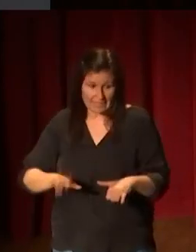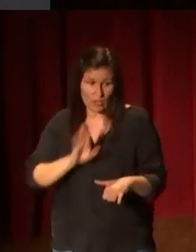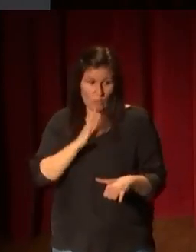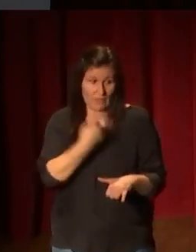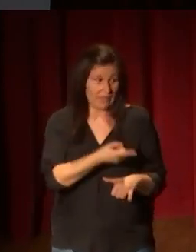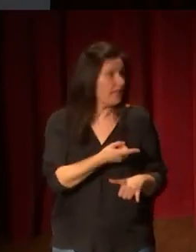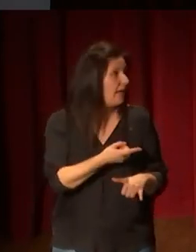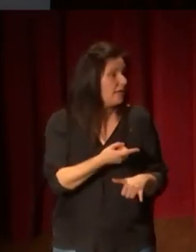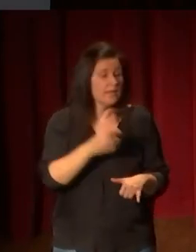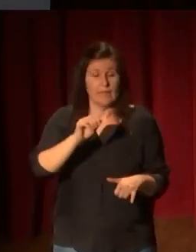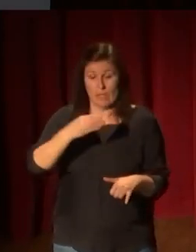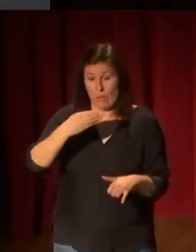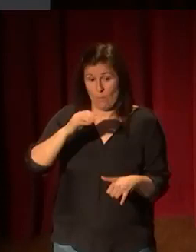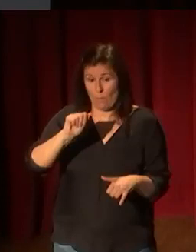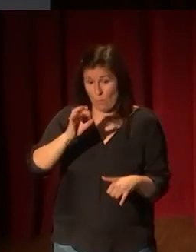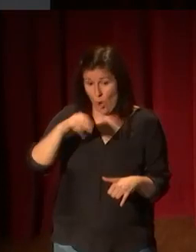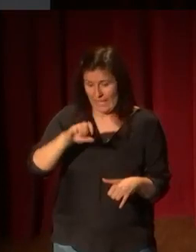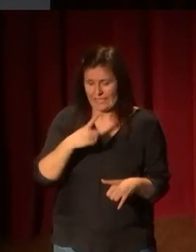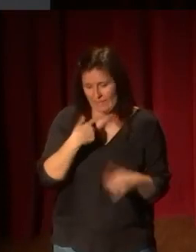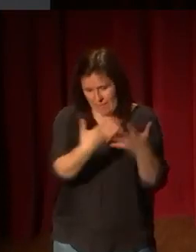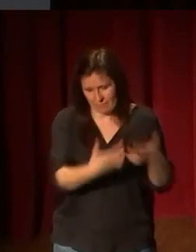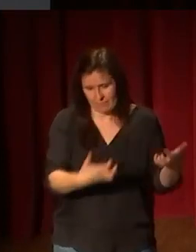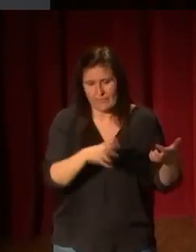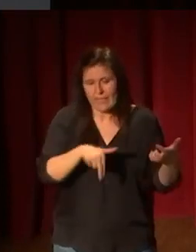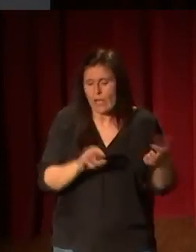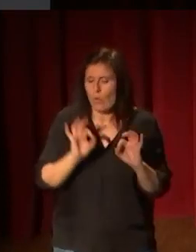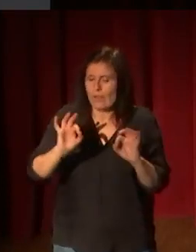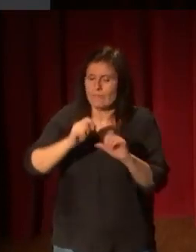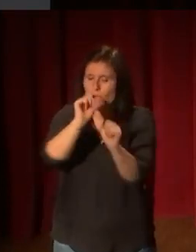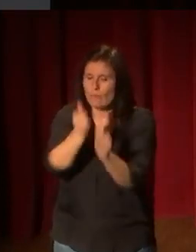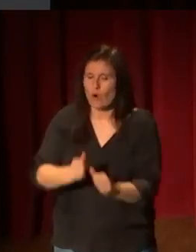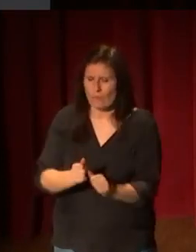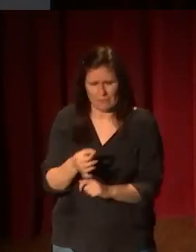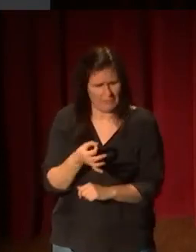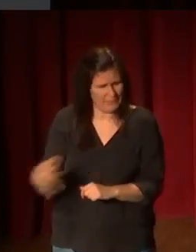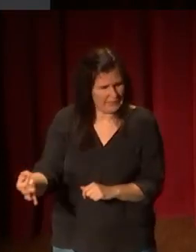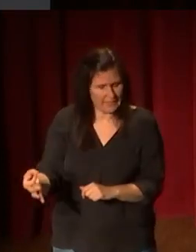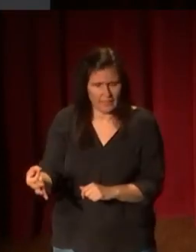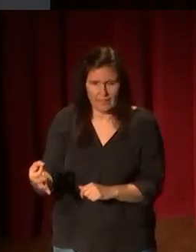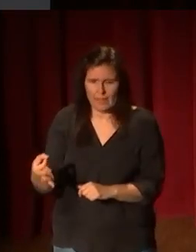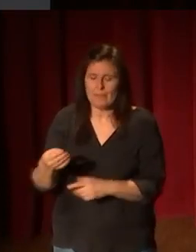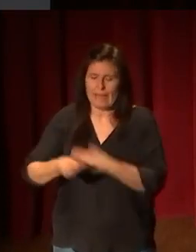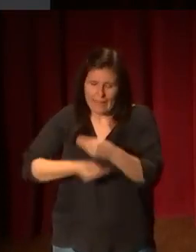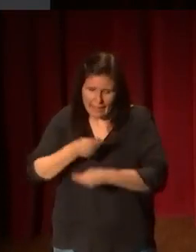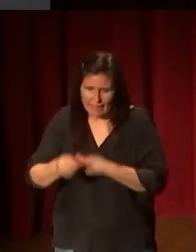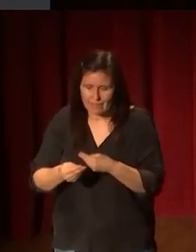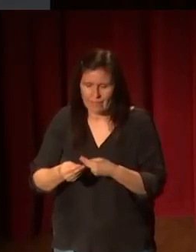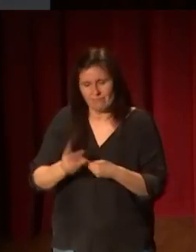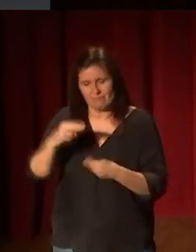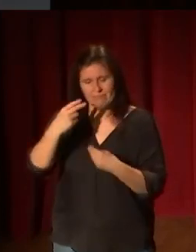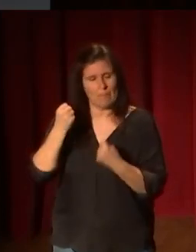dice o como decía antonio bonet como dice era un instrumento eficaz y ximo para el ejercicio del poder